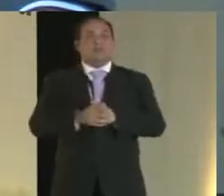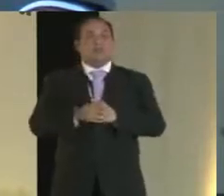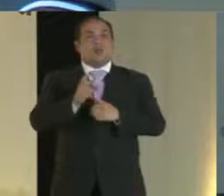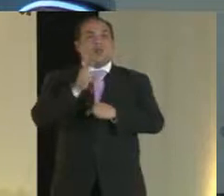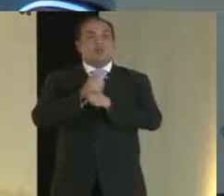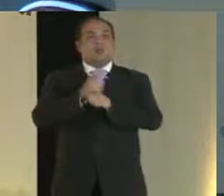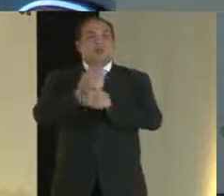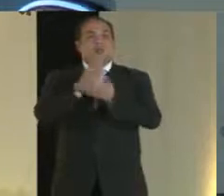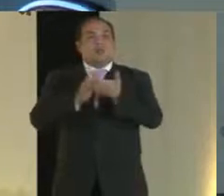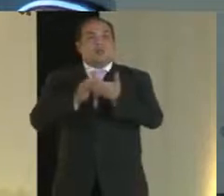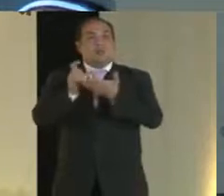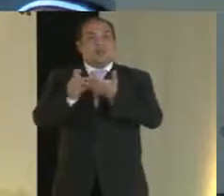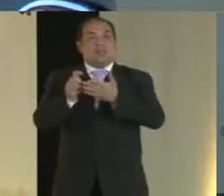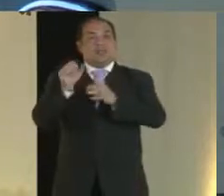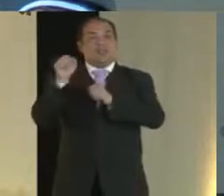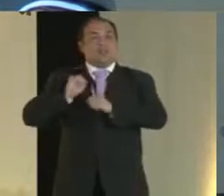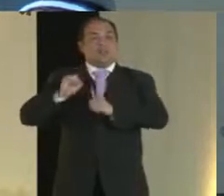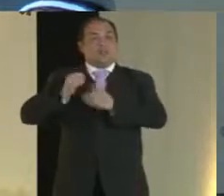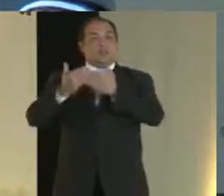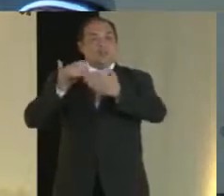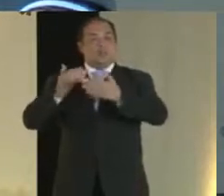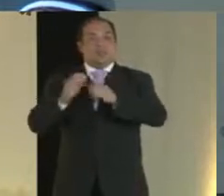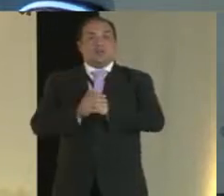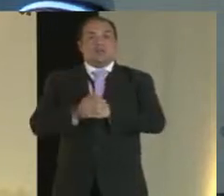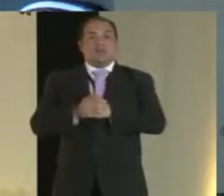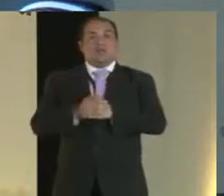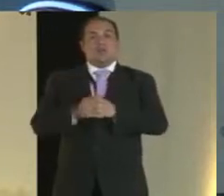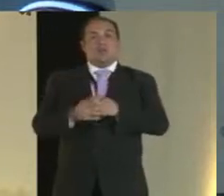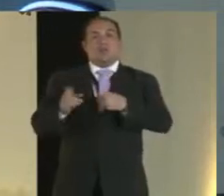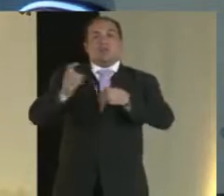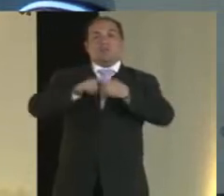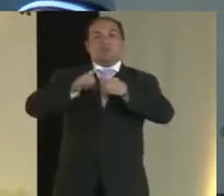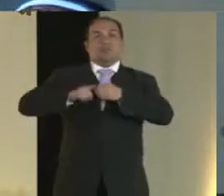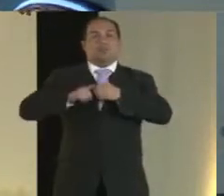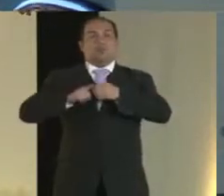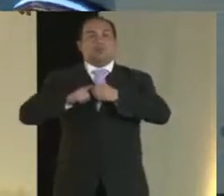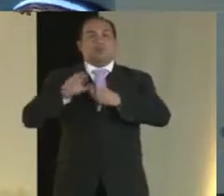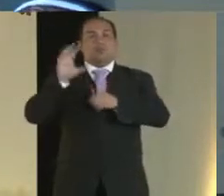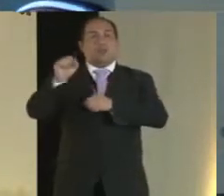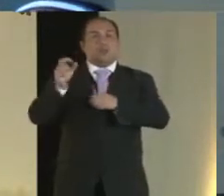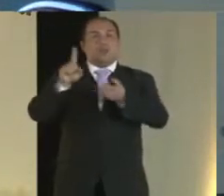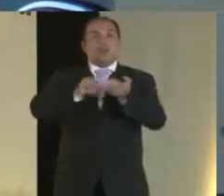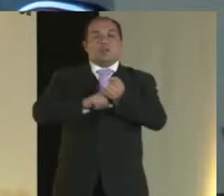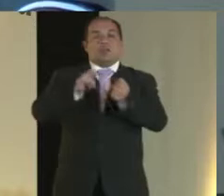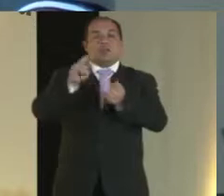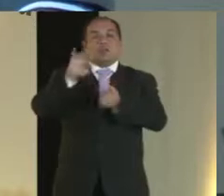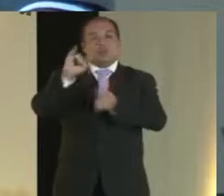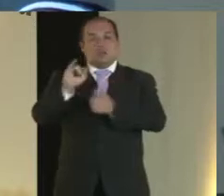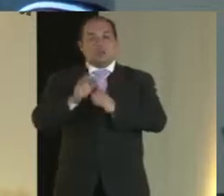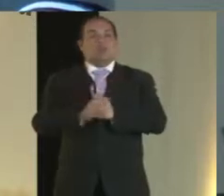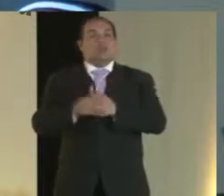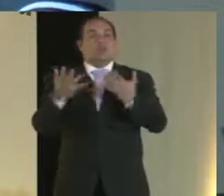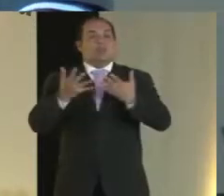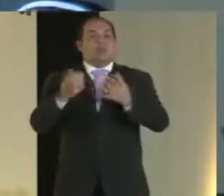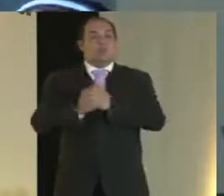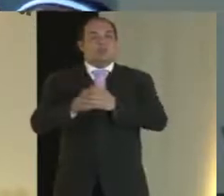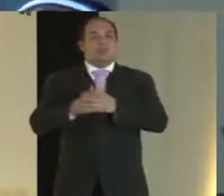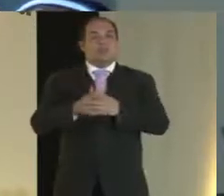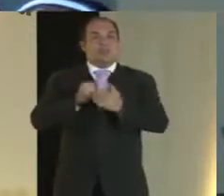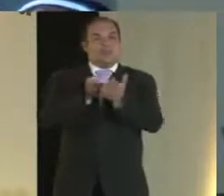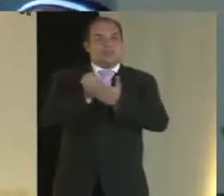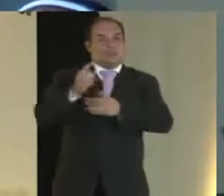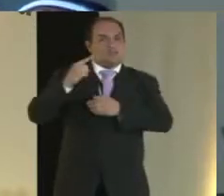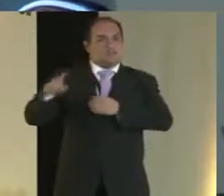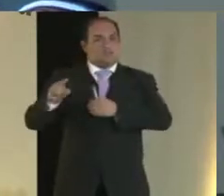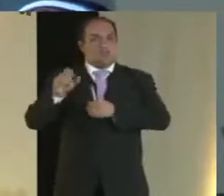pasado, el encuadramiento de los sindicatos dentro del PRI fue producto de decisiones autoritarias y de